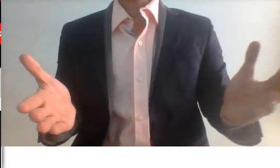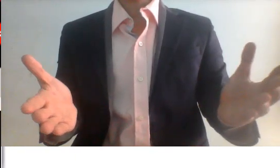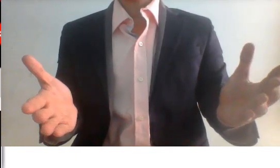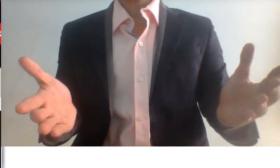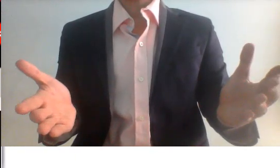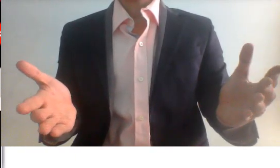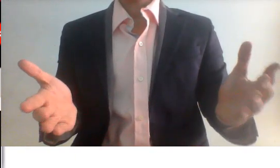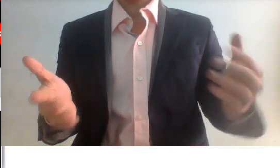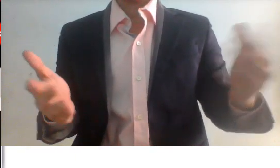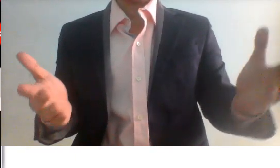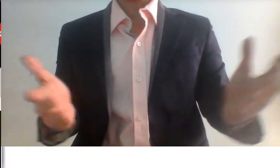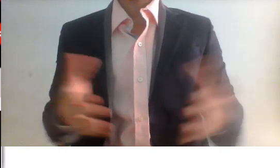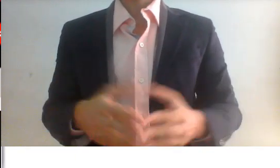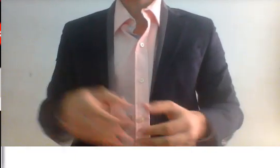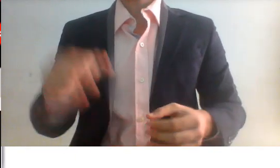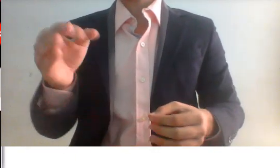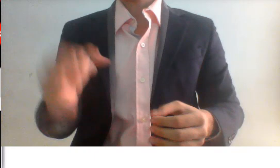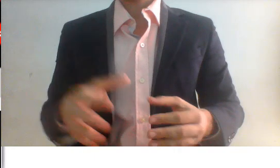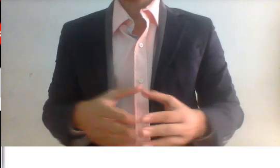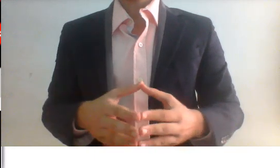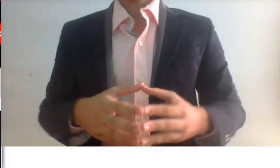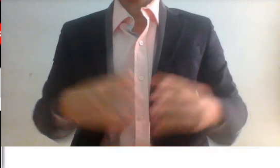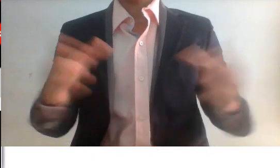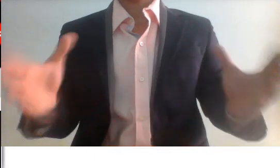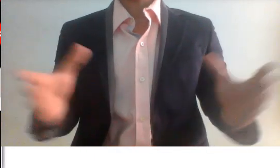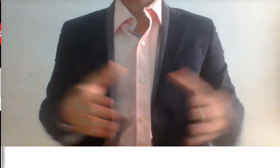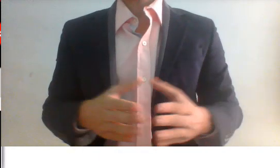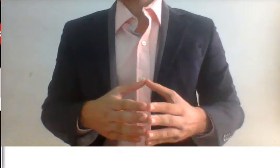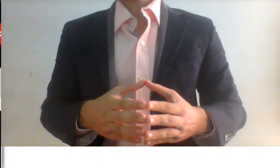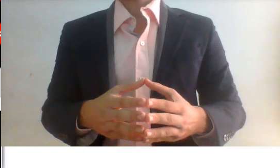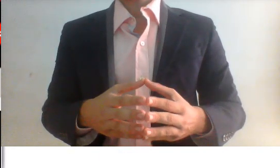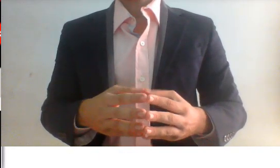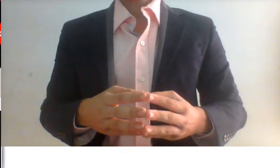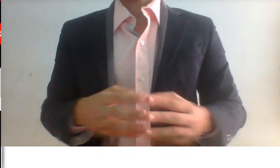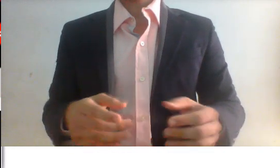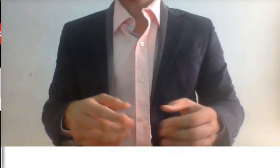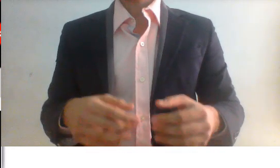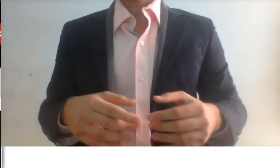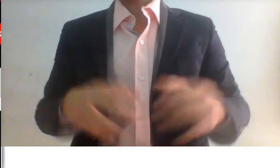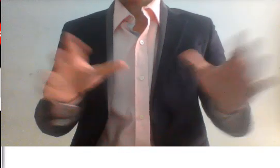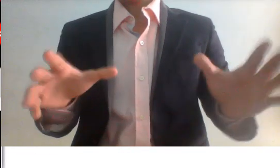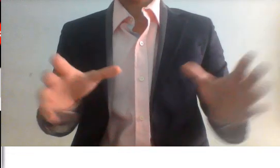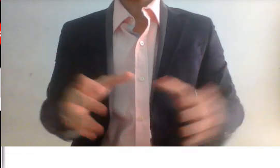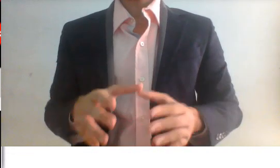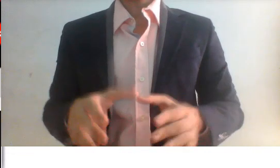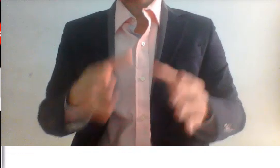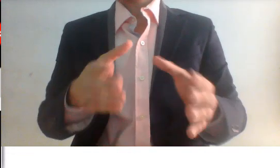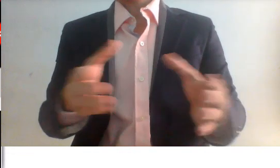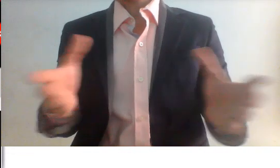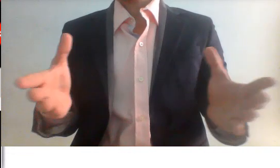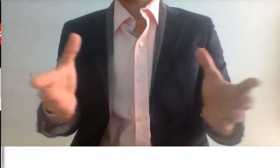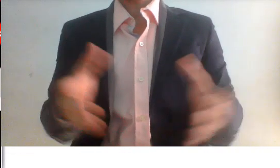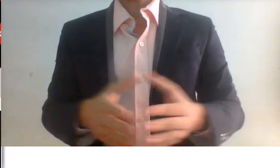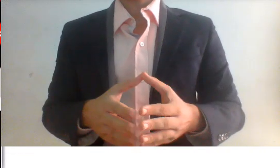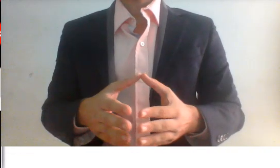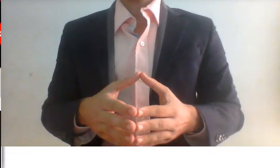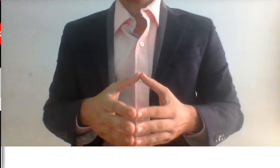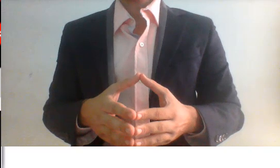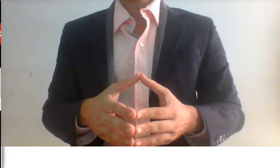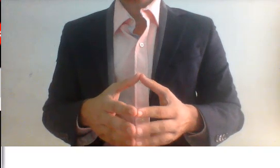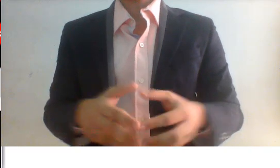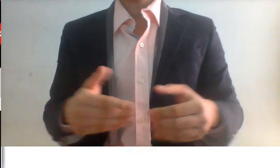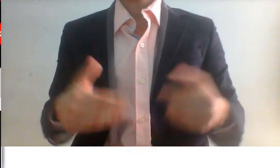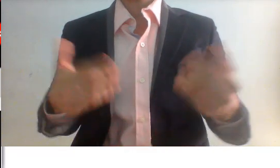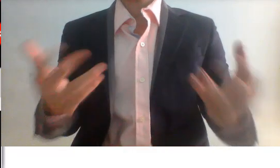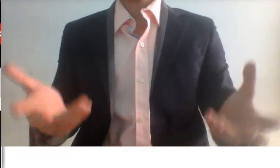ciertos personajes, por ciertas personas de poder o ciertos empresarios. Entonces, el ejemplo más concreto fue el que se terminó dando